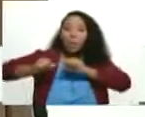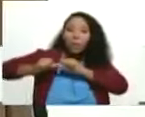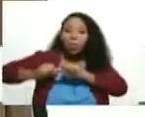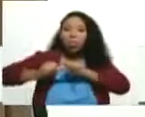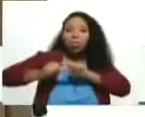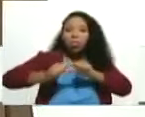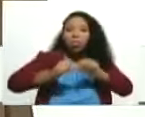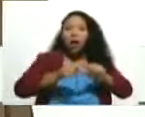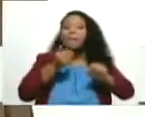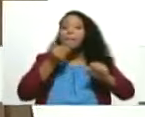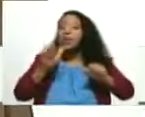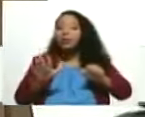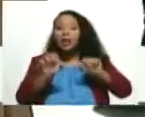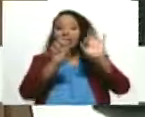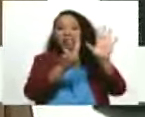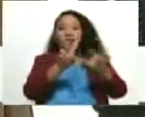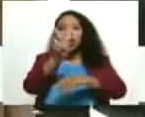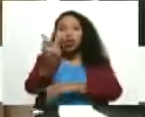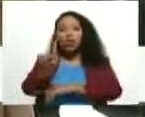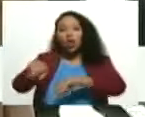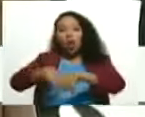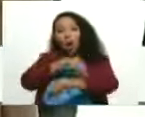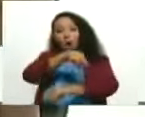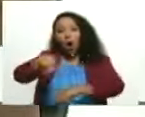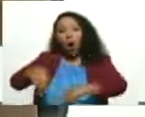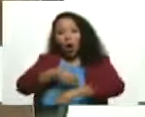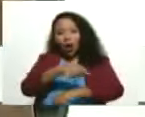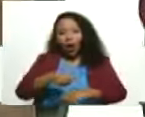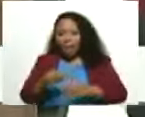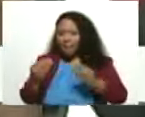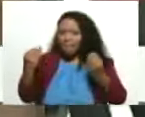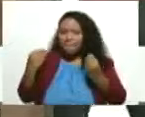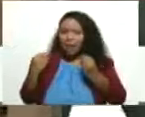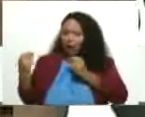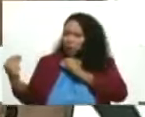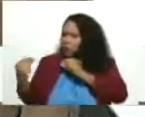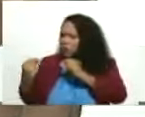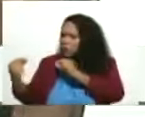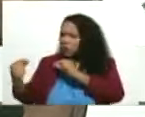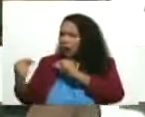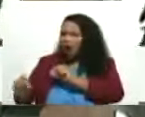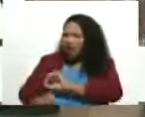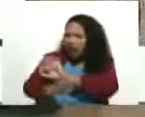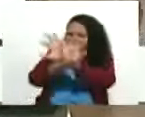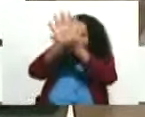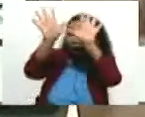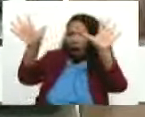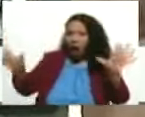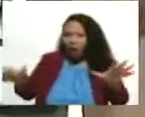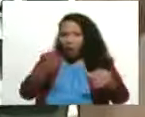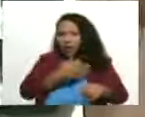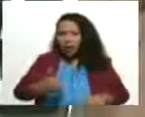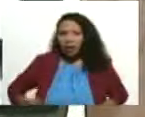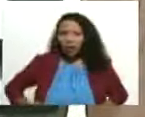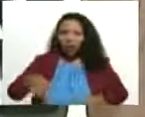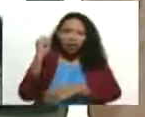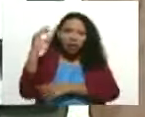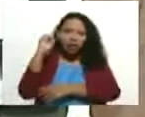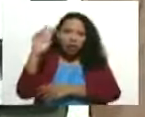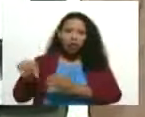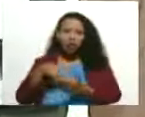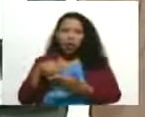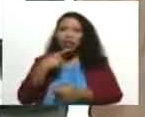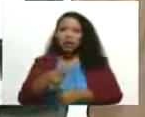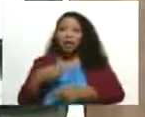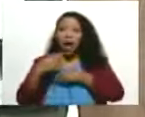en las próximas 72 horas para poder definir. El presidente del Parlamento venezolano también ha